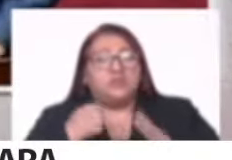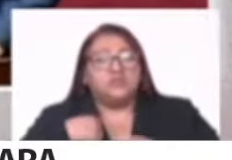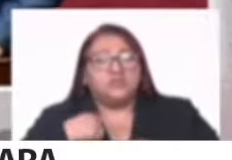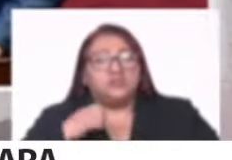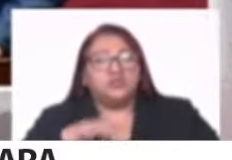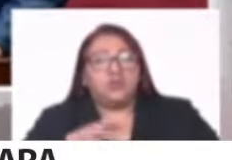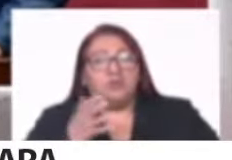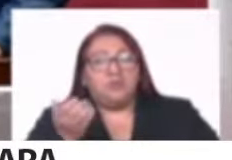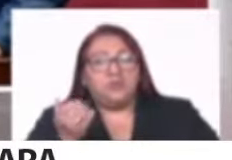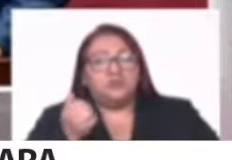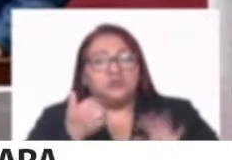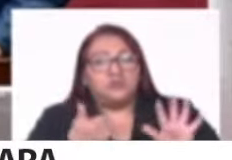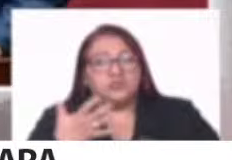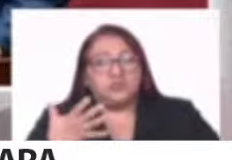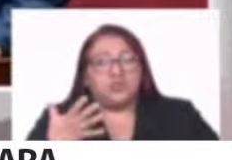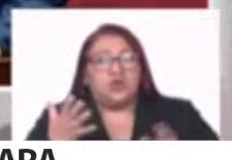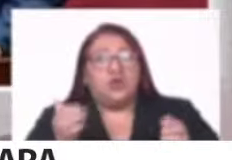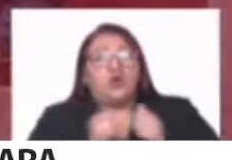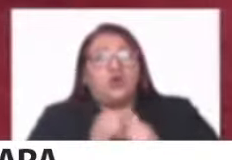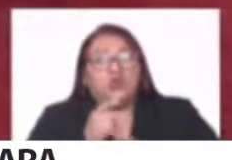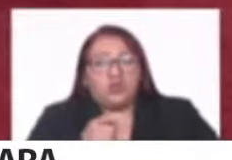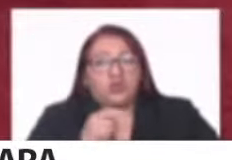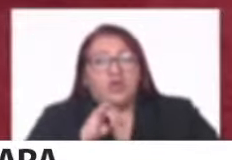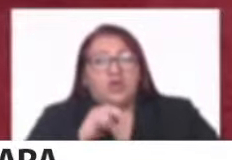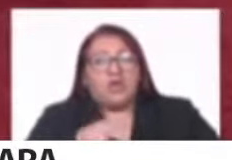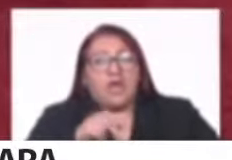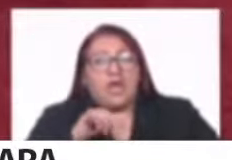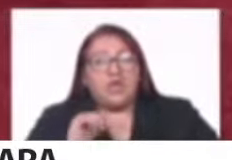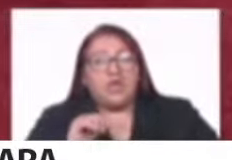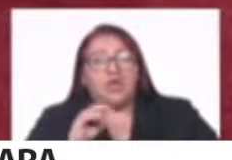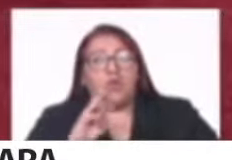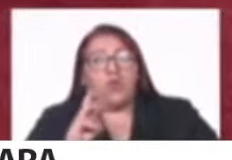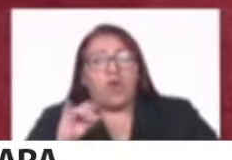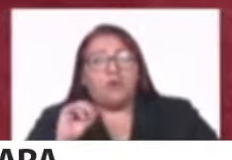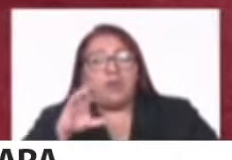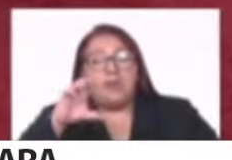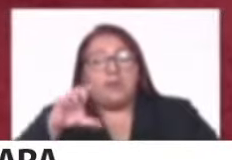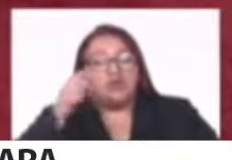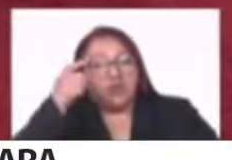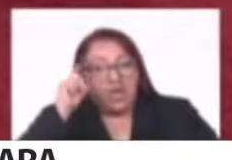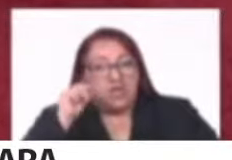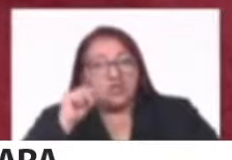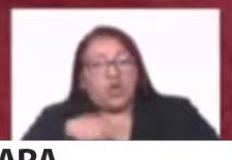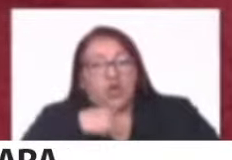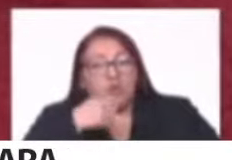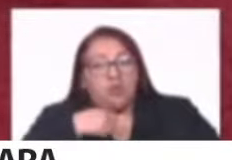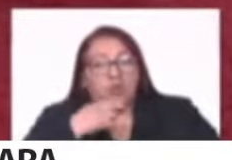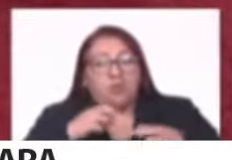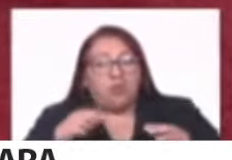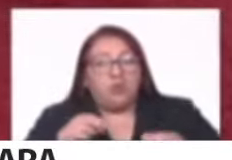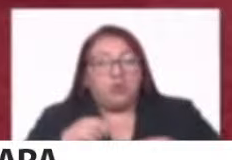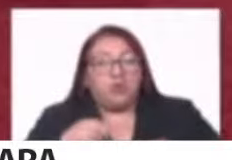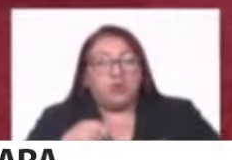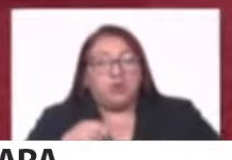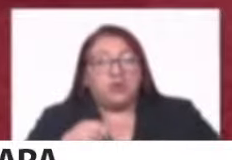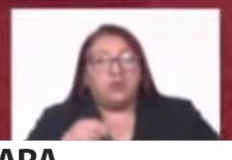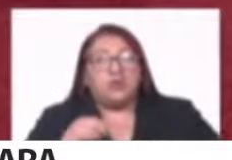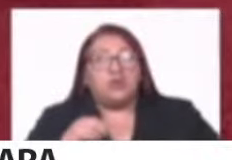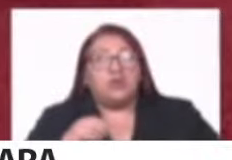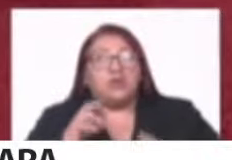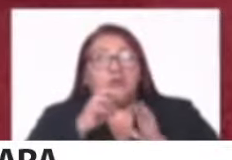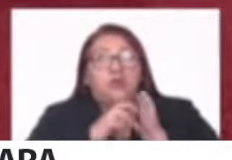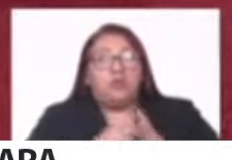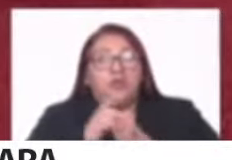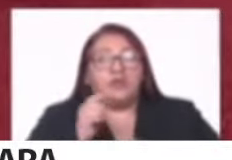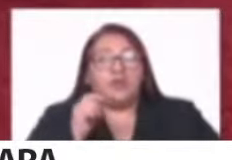Pensión 65, Contigo, Jaliwarma, Vaso de Leche, Comedores Populares y programa PAN TBC, entre